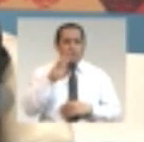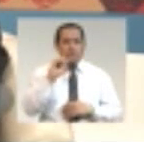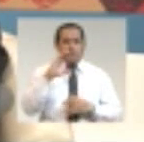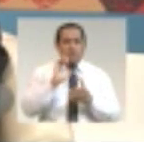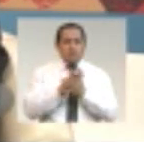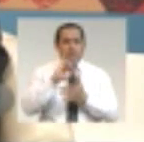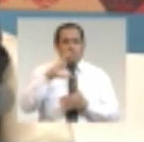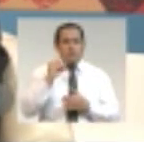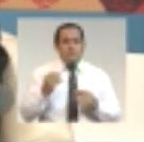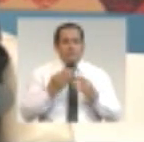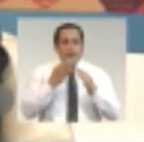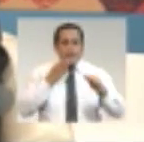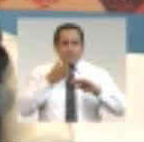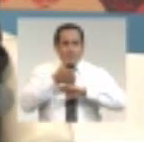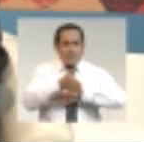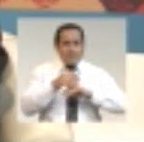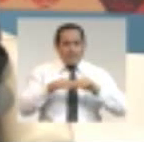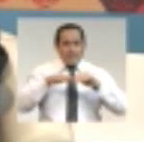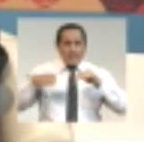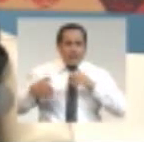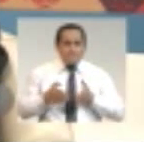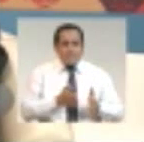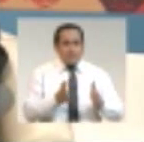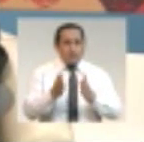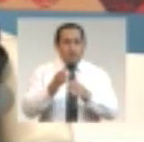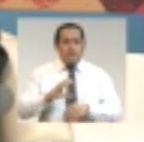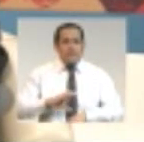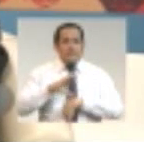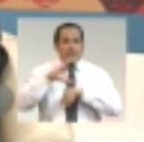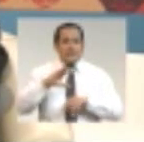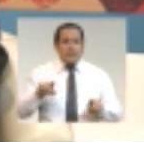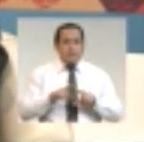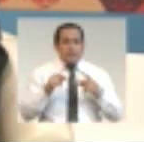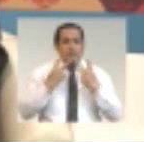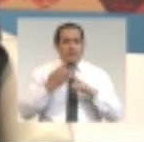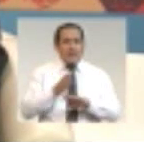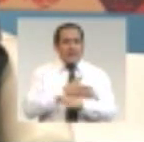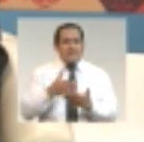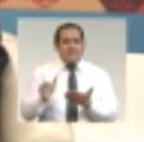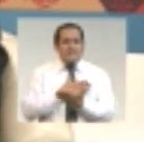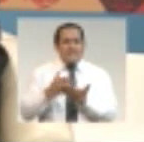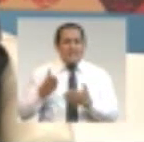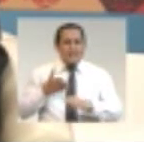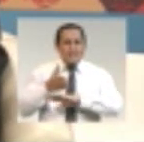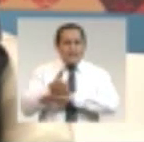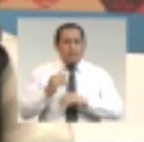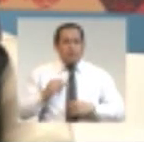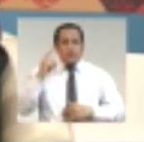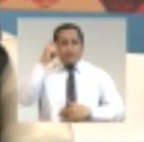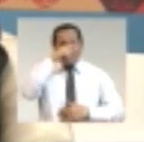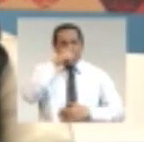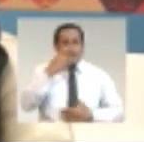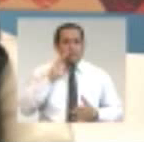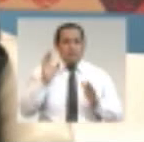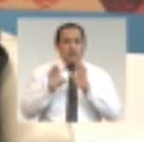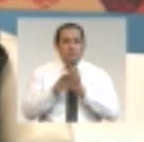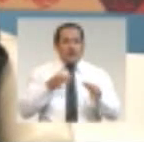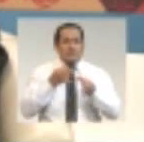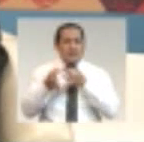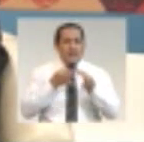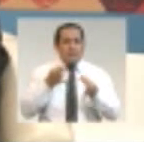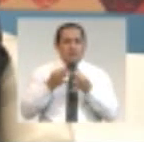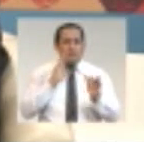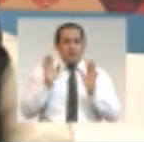frente al Monumental para desembocar en la carretera central. En consecuencia, los accesos son muy difíciles. O